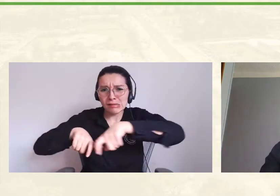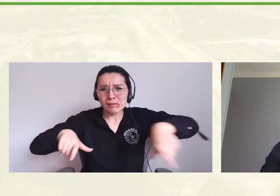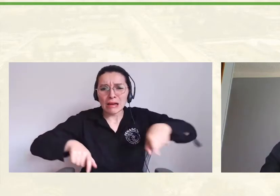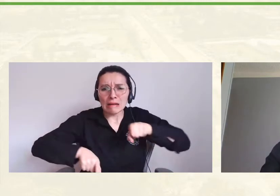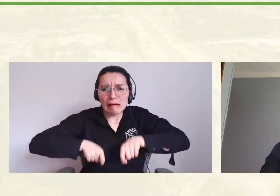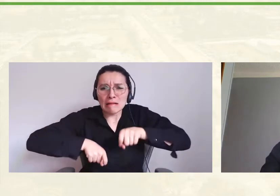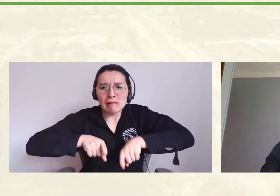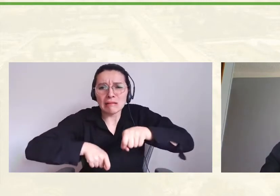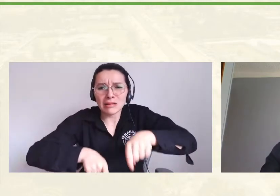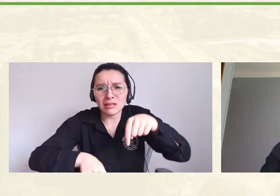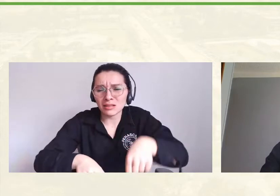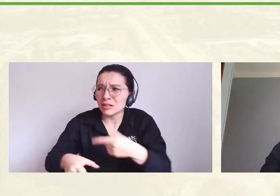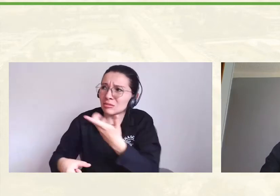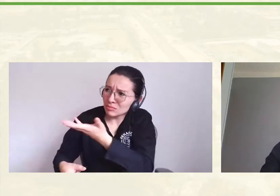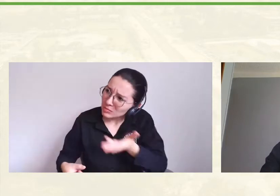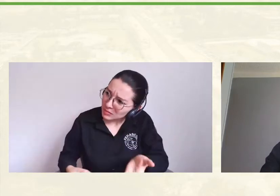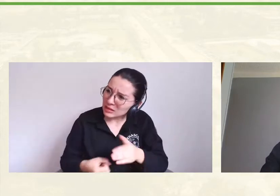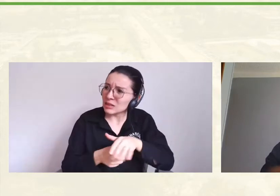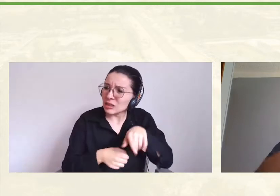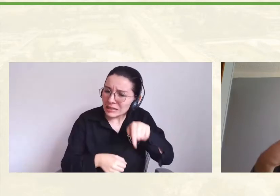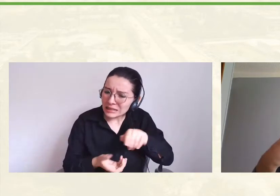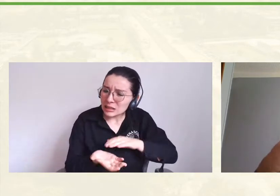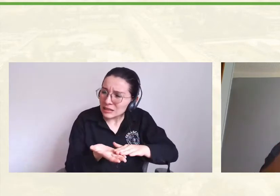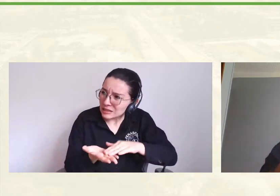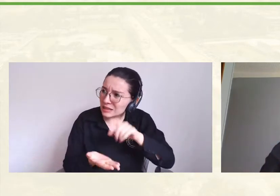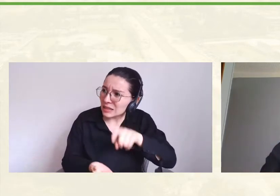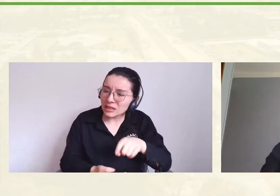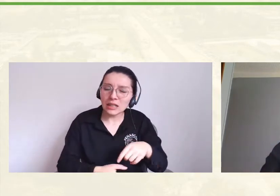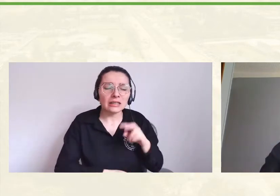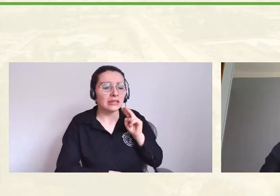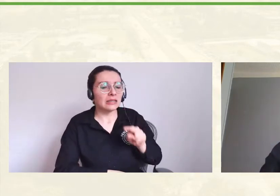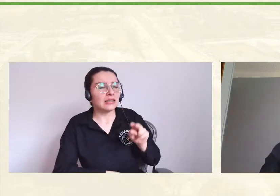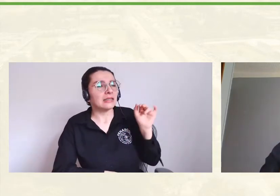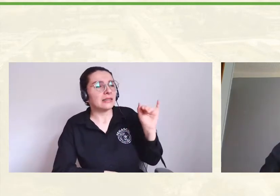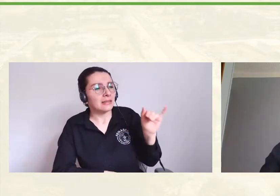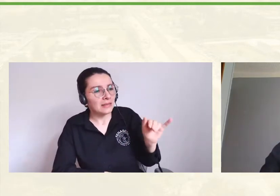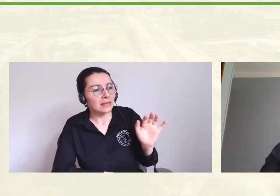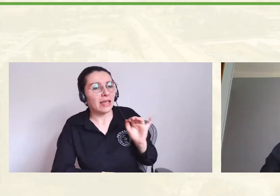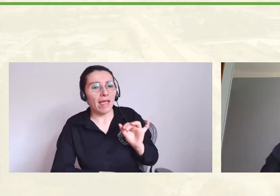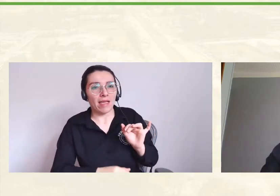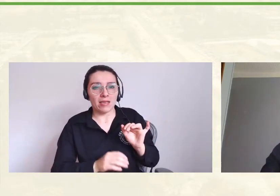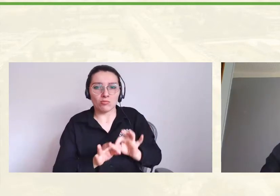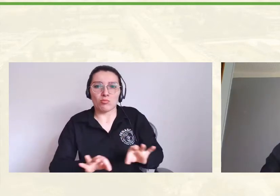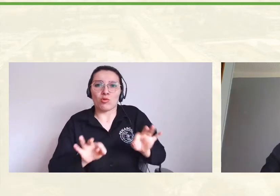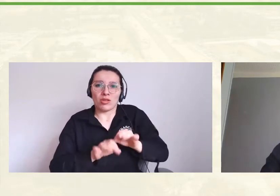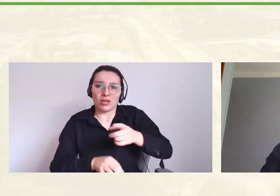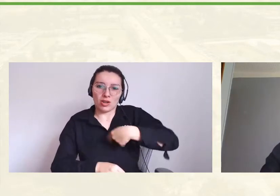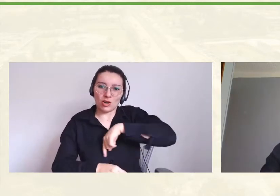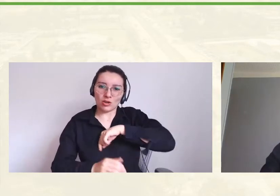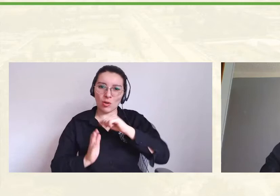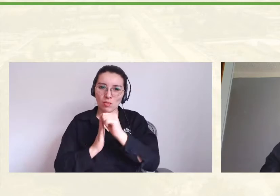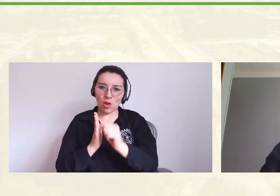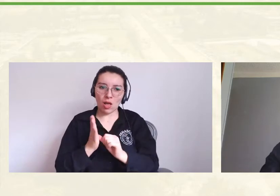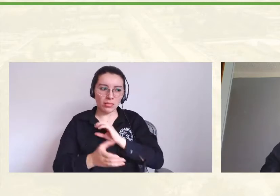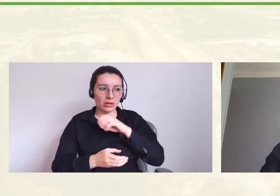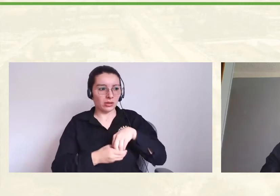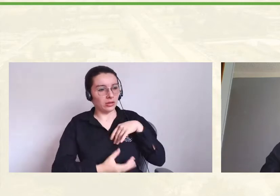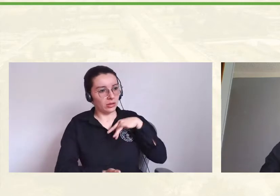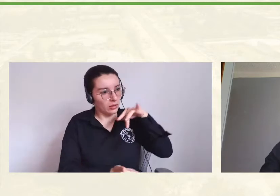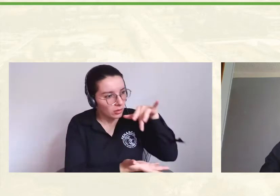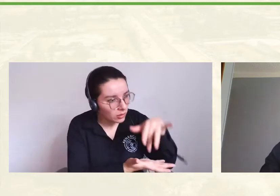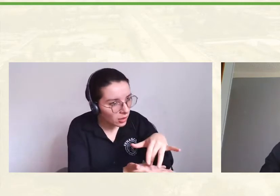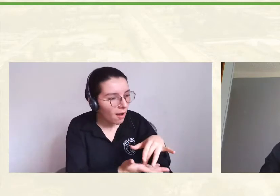los profesionales que estamos en Obra por tu Lugar, pues nos permite entender de una manera más amplia esas intervenciones que las comunidades